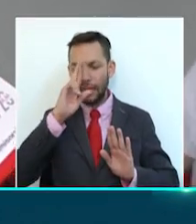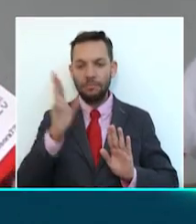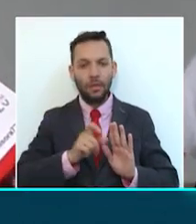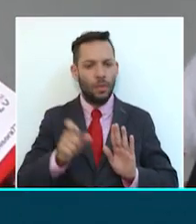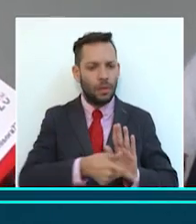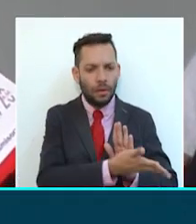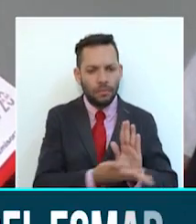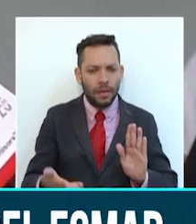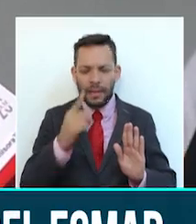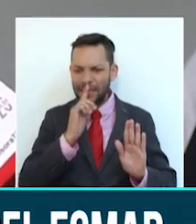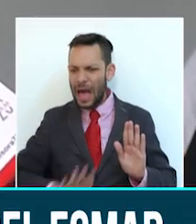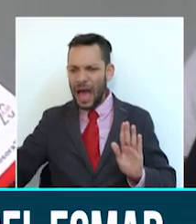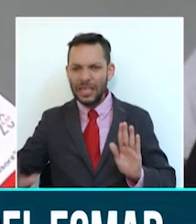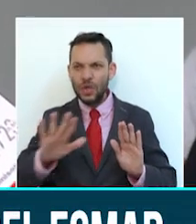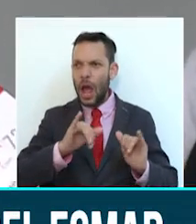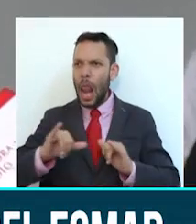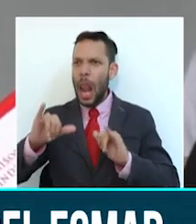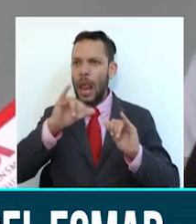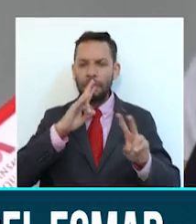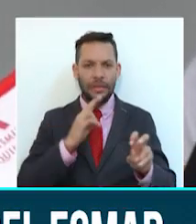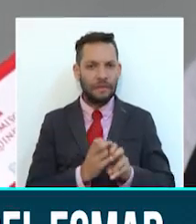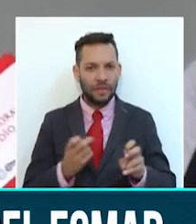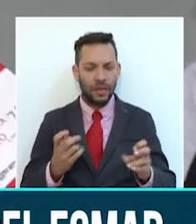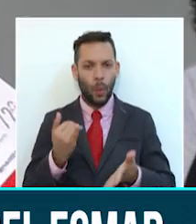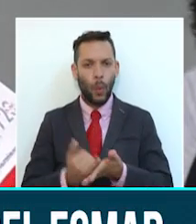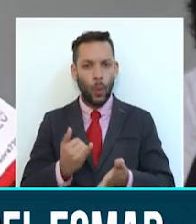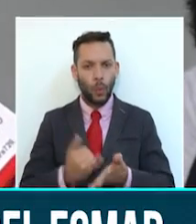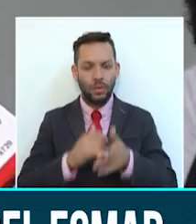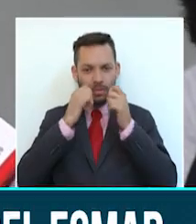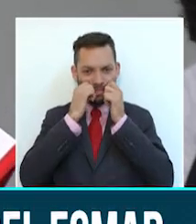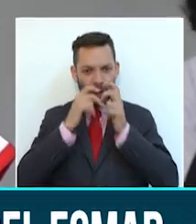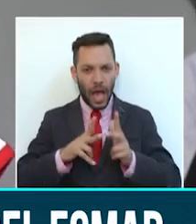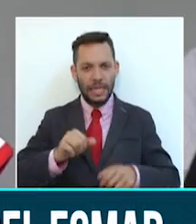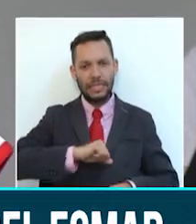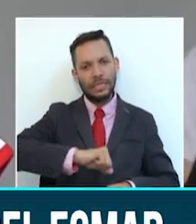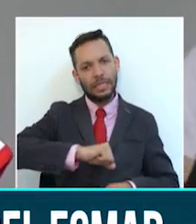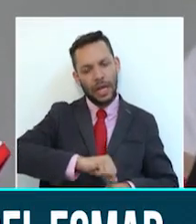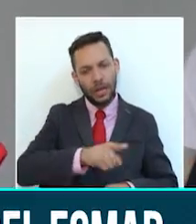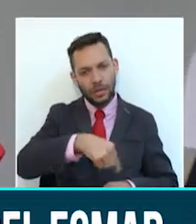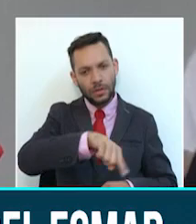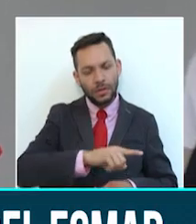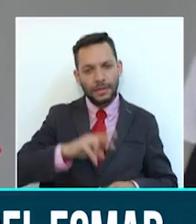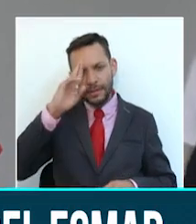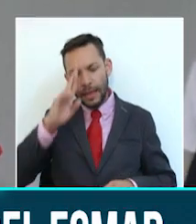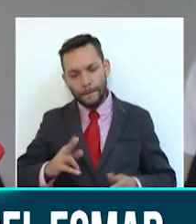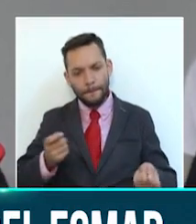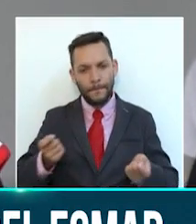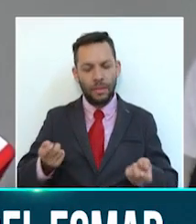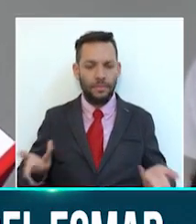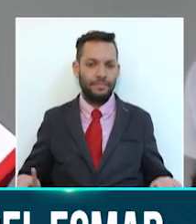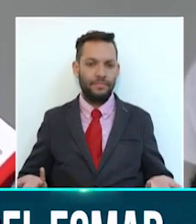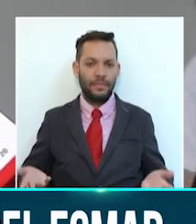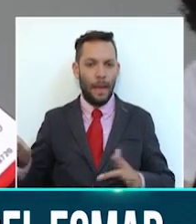a nivel nacional, al Comité de Derechos Humanos Nacional, a la Mesa Permanente de Derechos